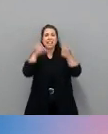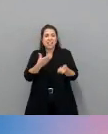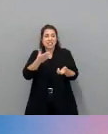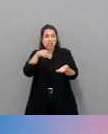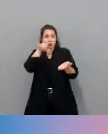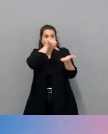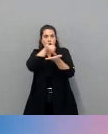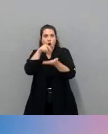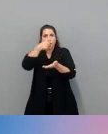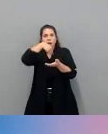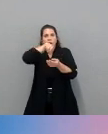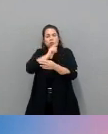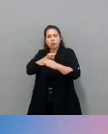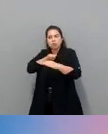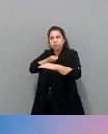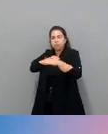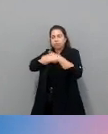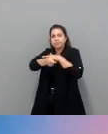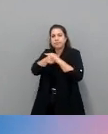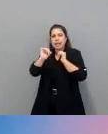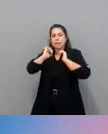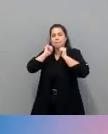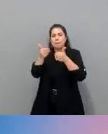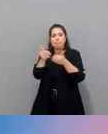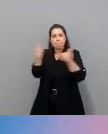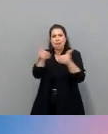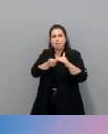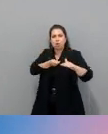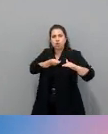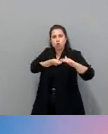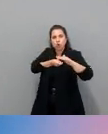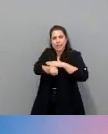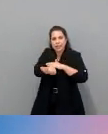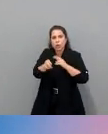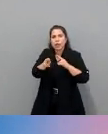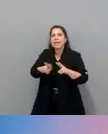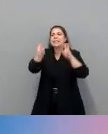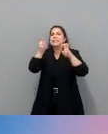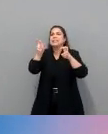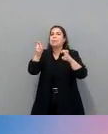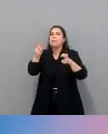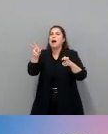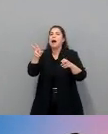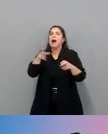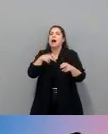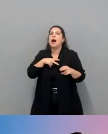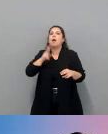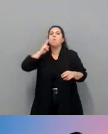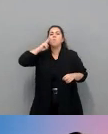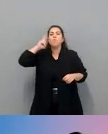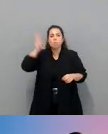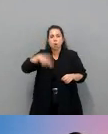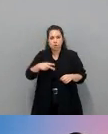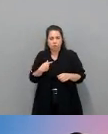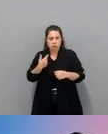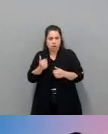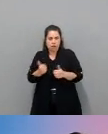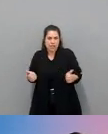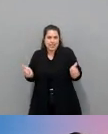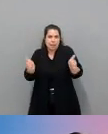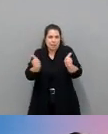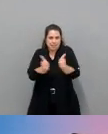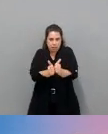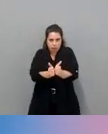desde donde se inician las solicitudes de acreditación de dependencia.